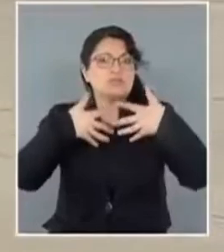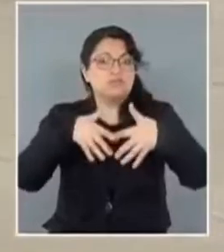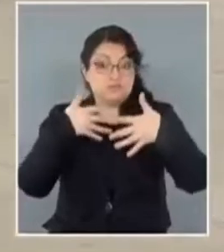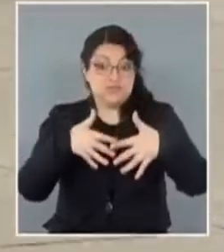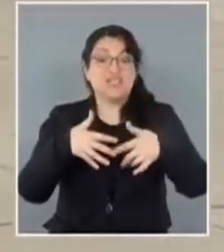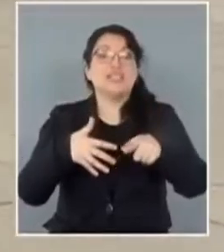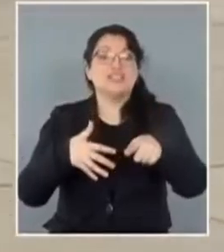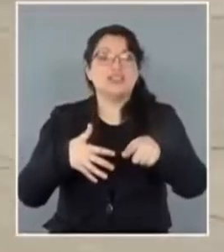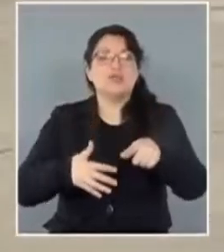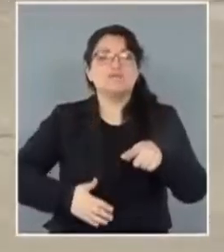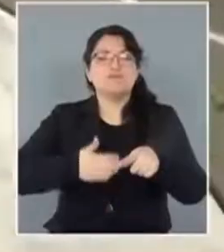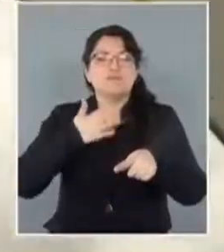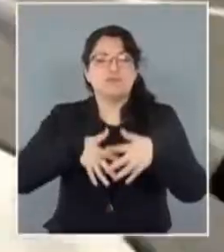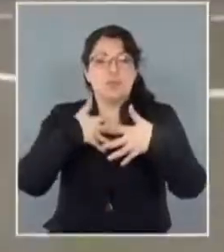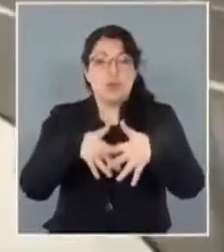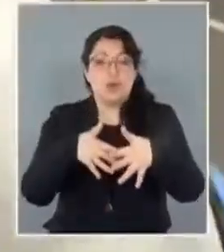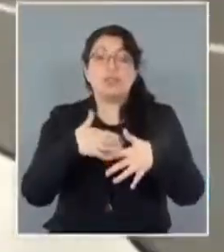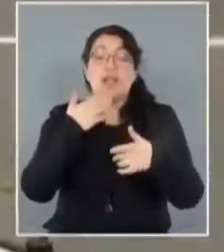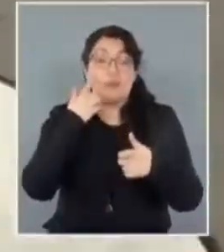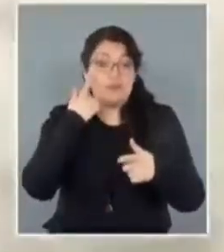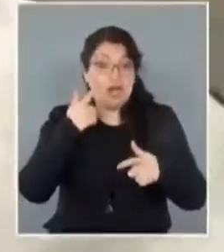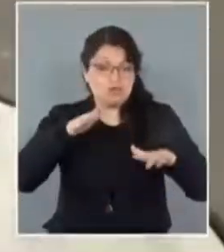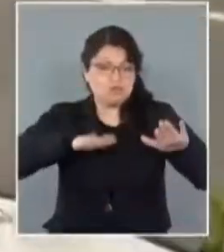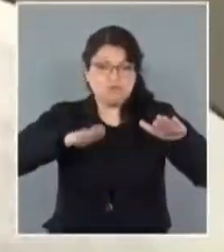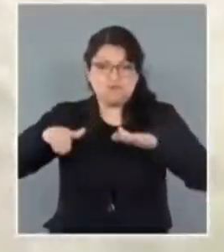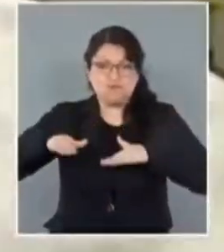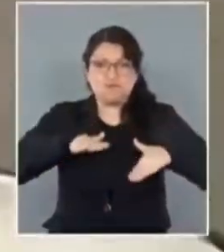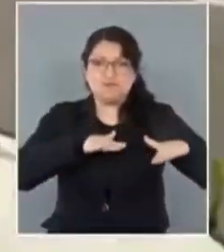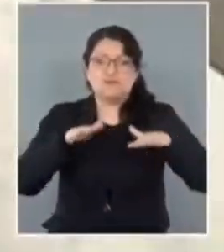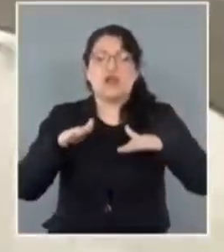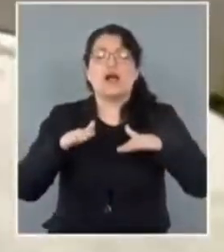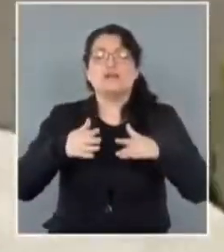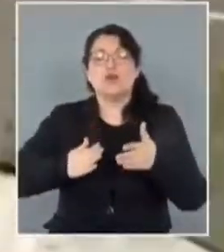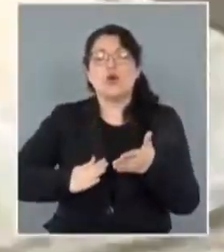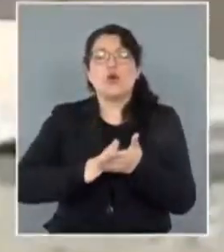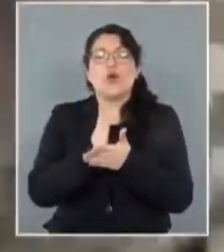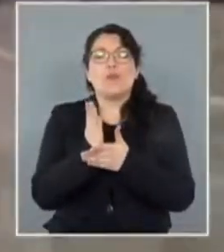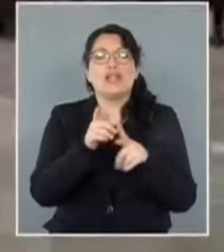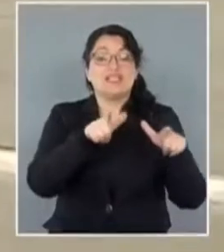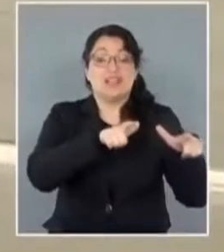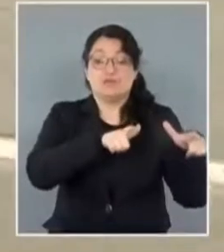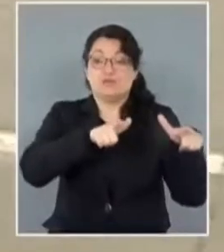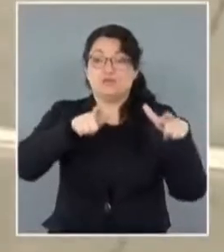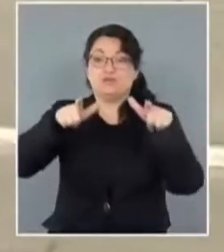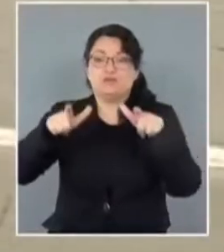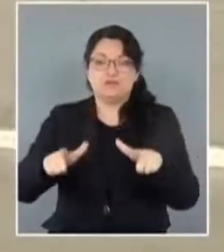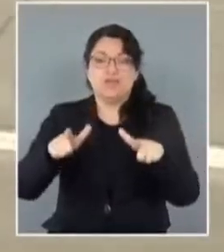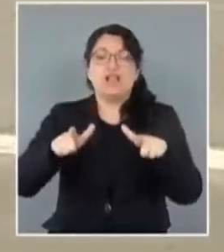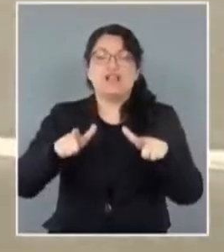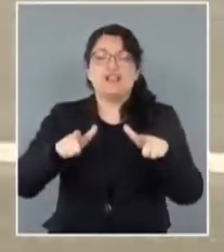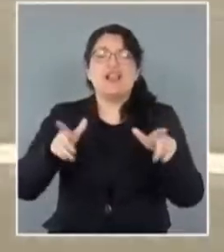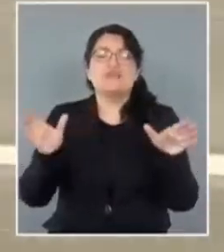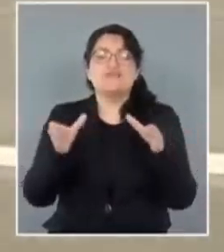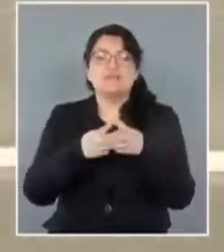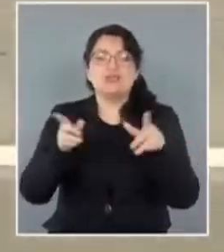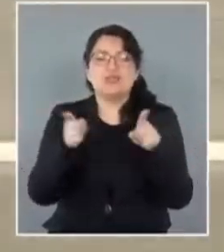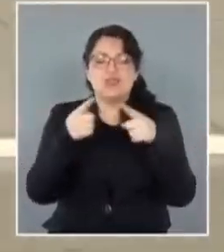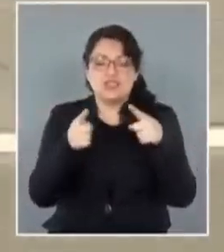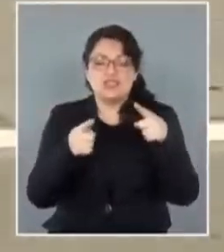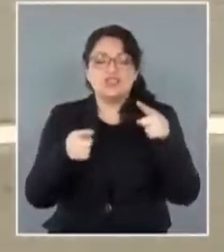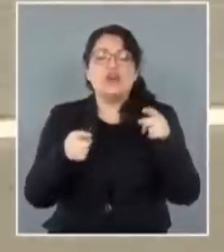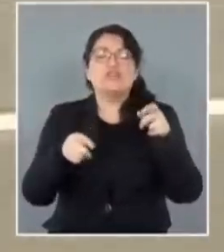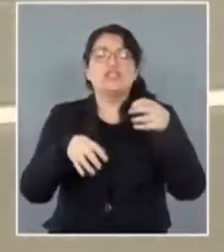parada de guardia y siguiendo el compás de los timbaleros, inicia el encajonamiento la banda de clarines e